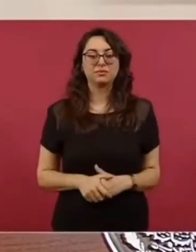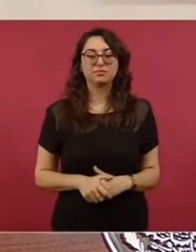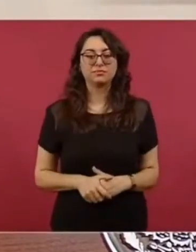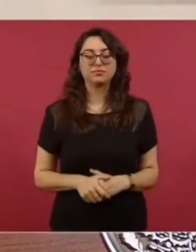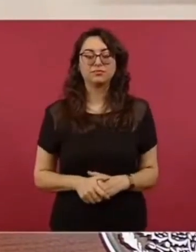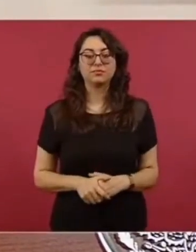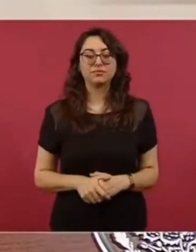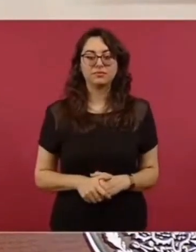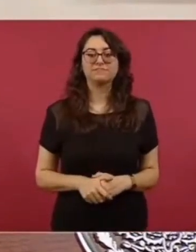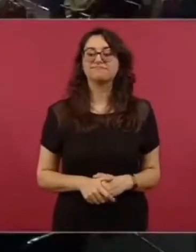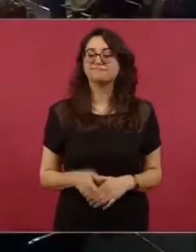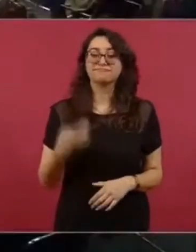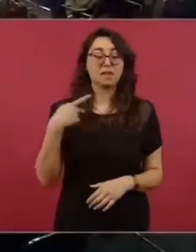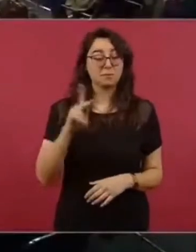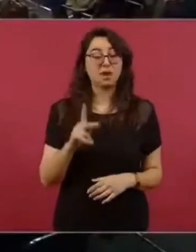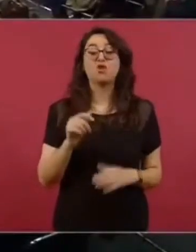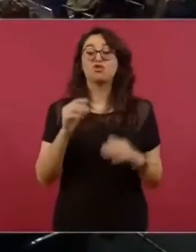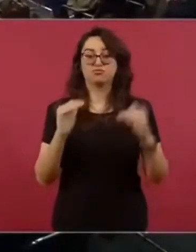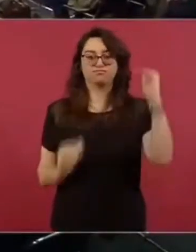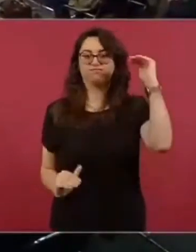es muy disparejo,